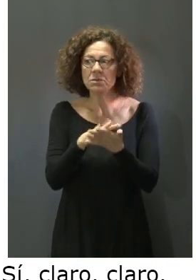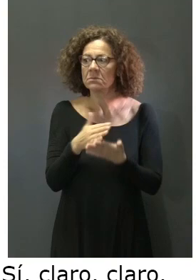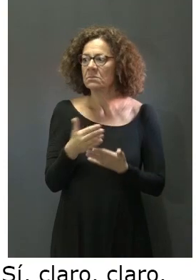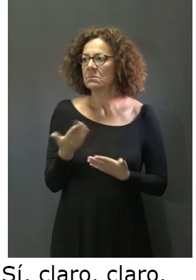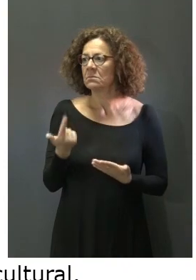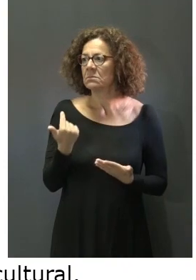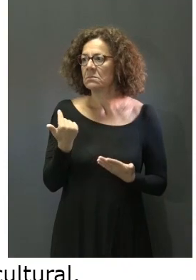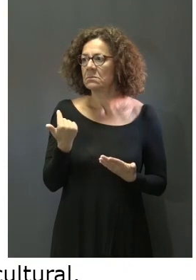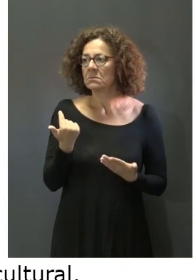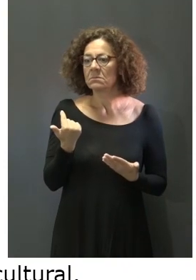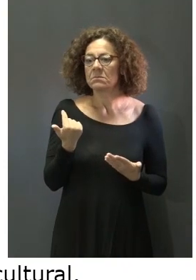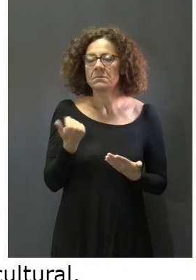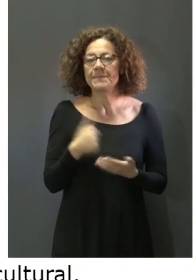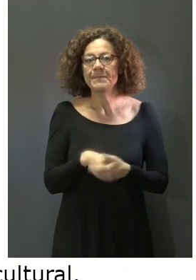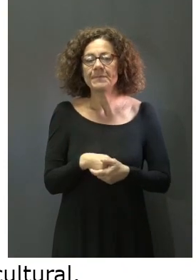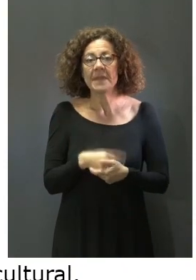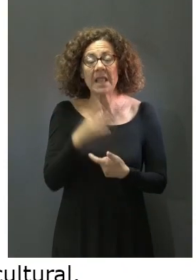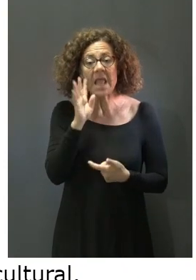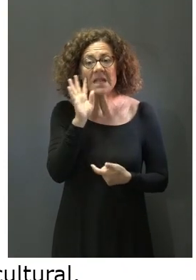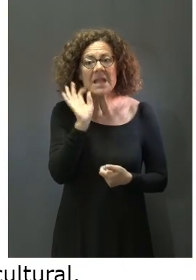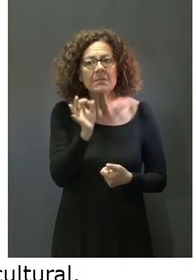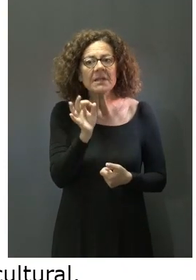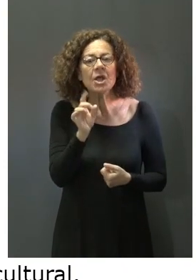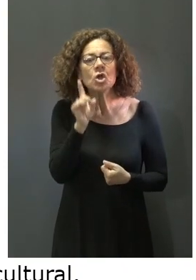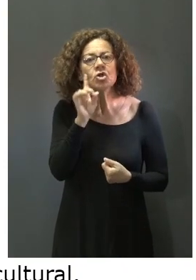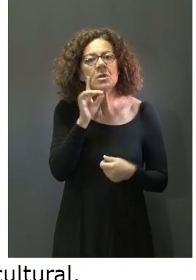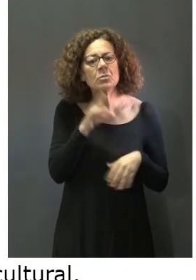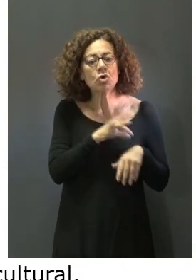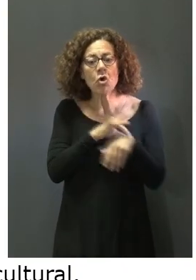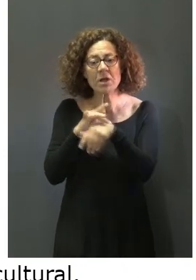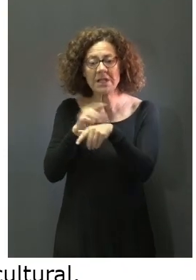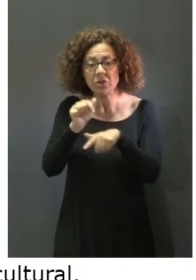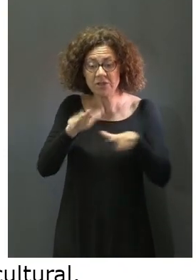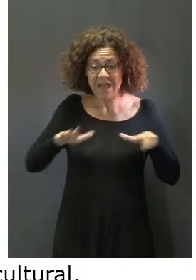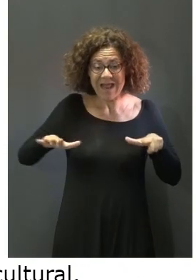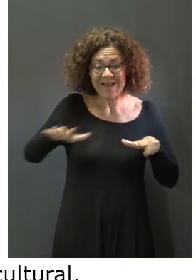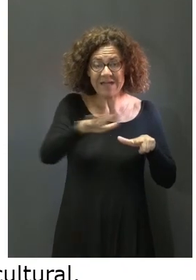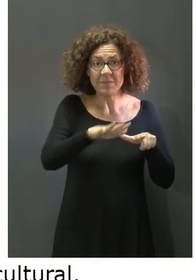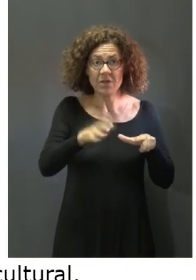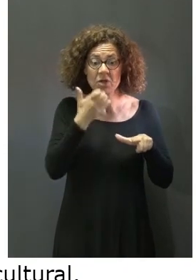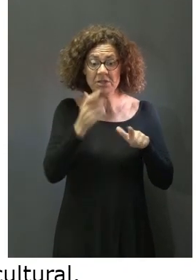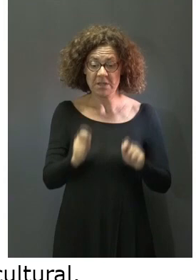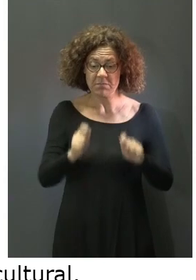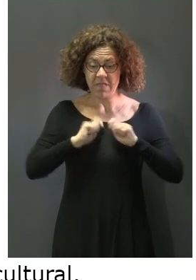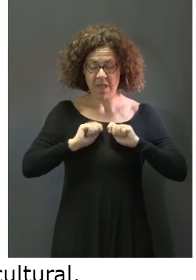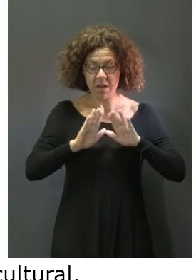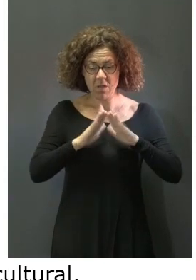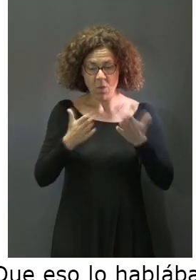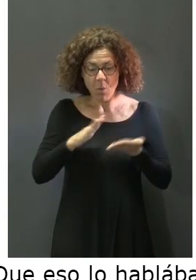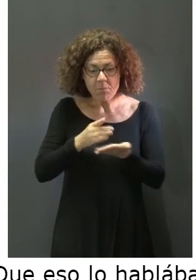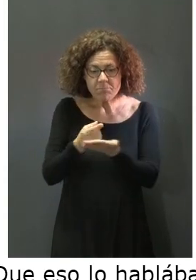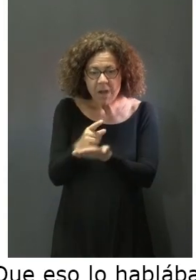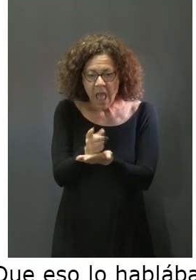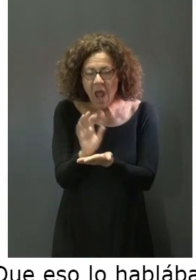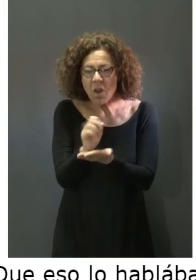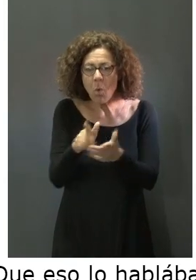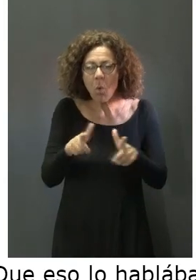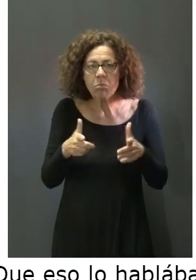Sí, tuvimos. Que realmente no sabemos orientarnos en el espacio. Si nos dan un plano o un mapa,